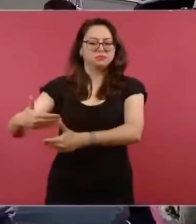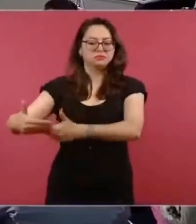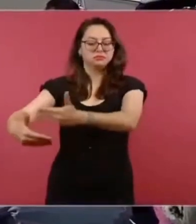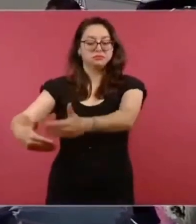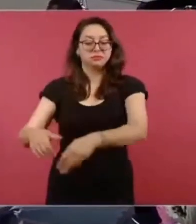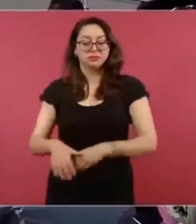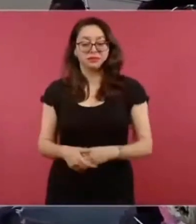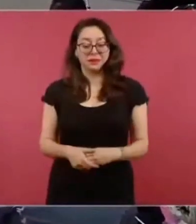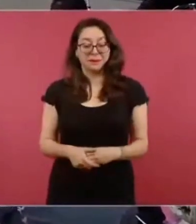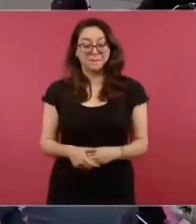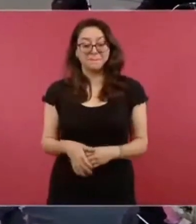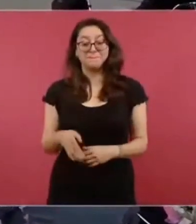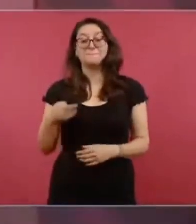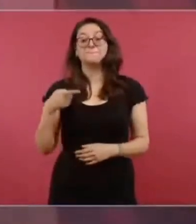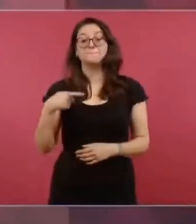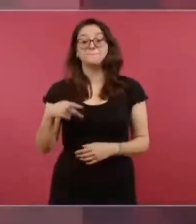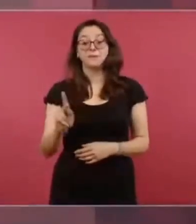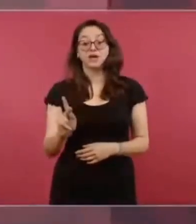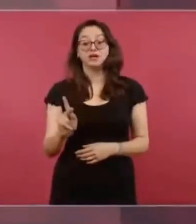de